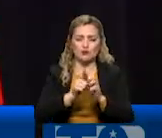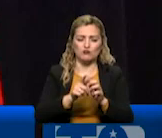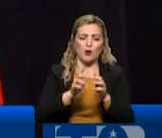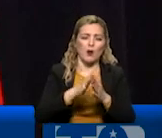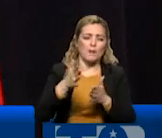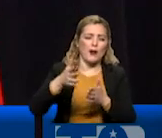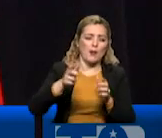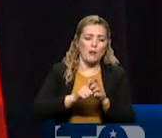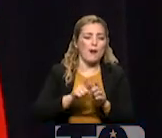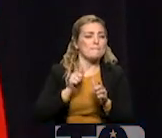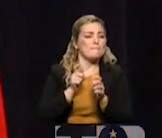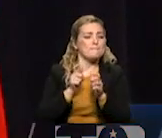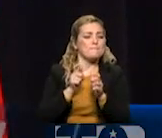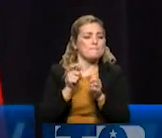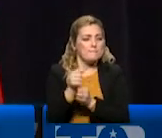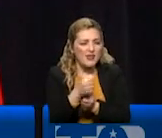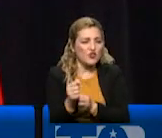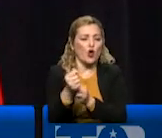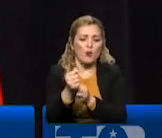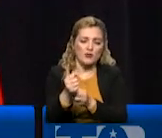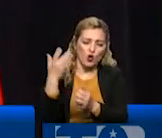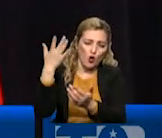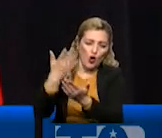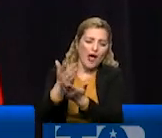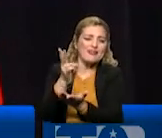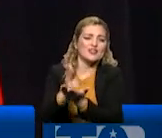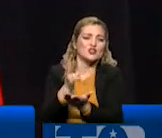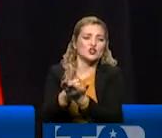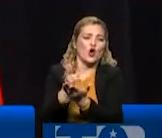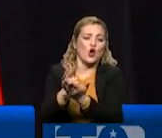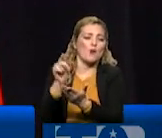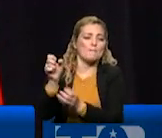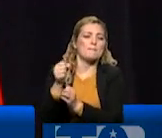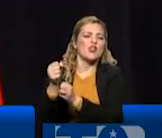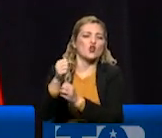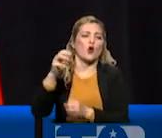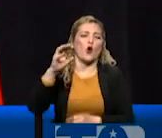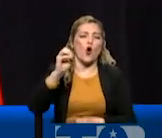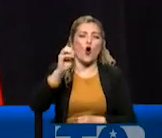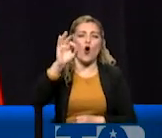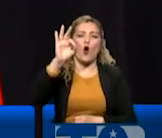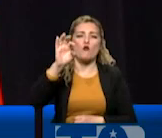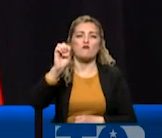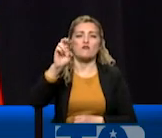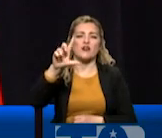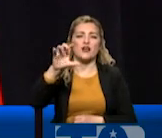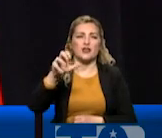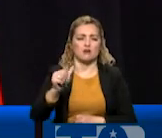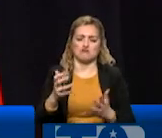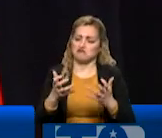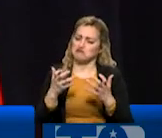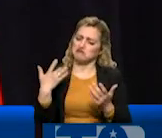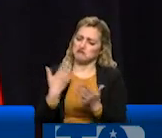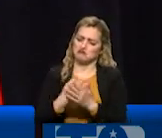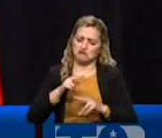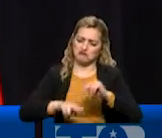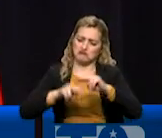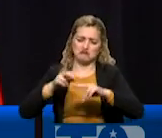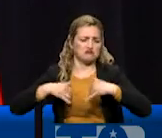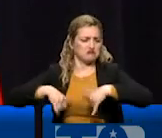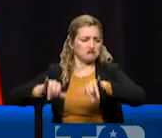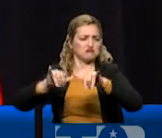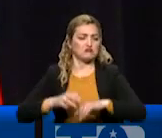ofelia y sé que lo vamos a poder lograr crecer hasta la filiación presidente señor vicepresidente y nosotros